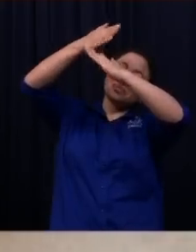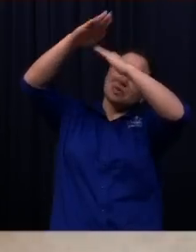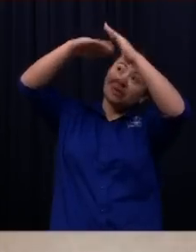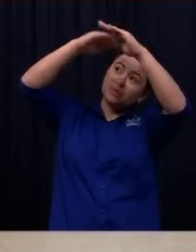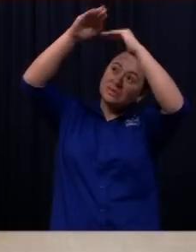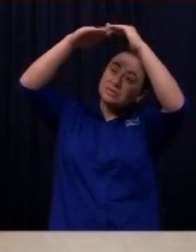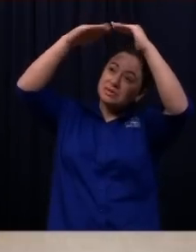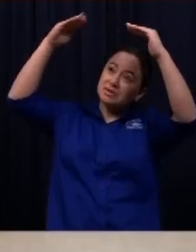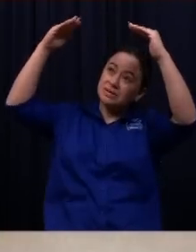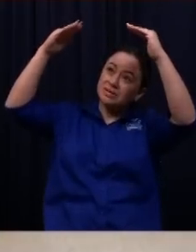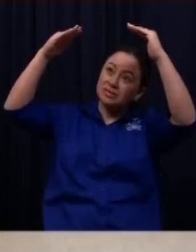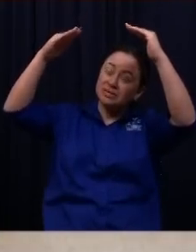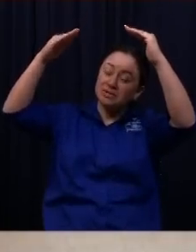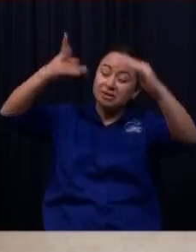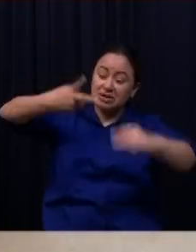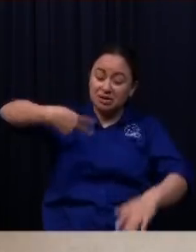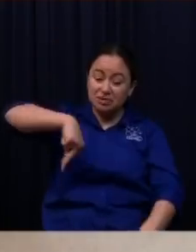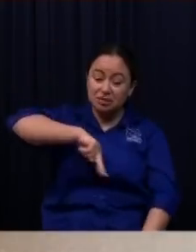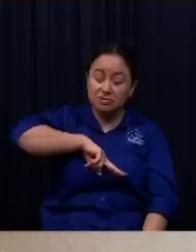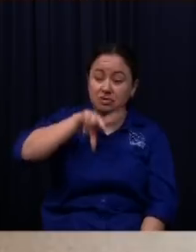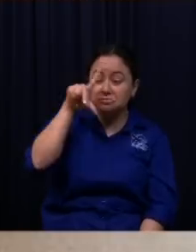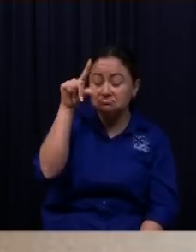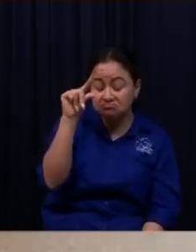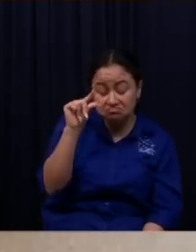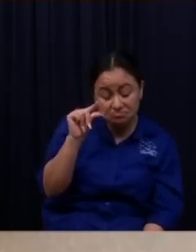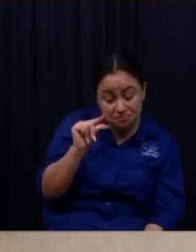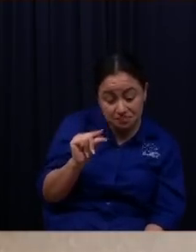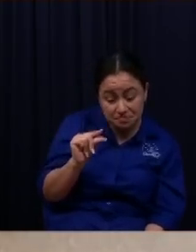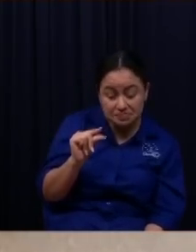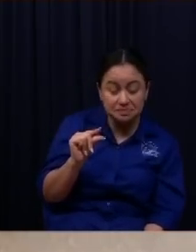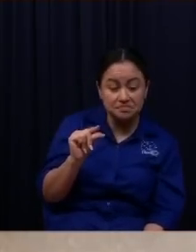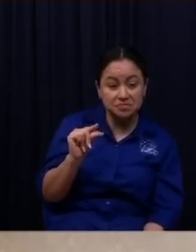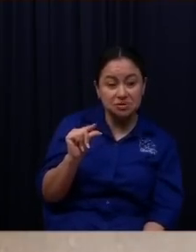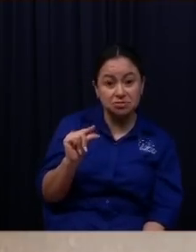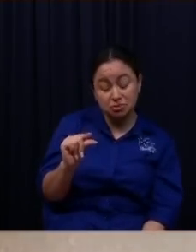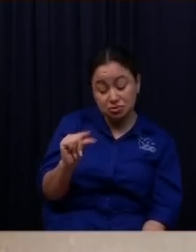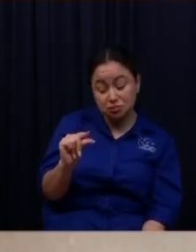y nosotros tan minúsculos y ni siquiera hemos podido traspasar la tierra,